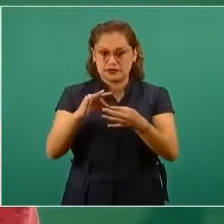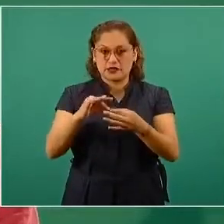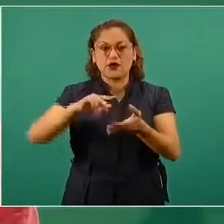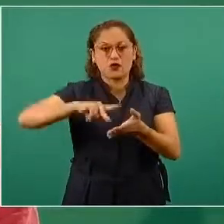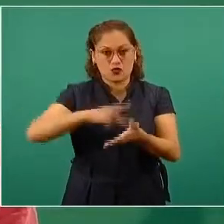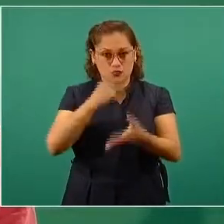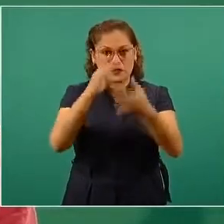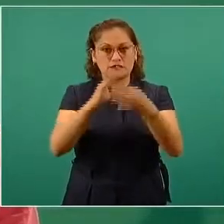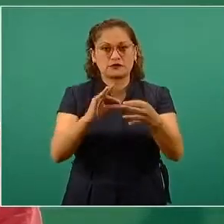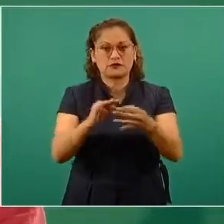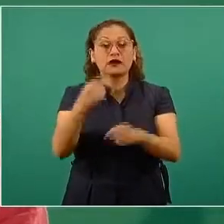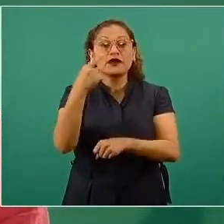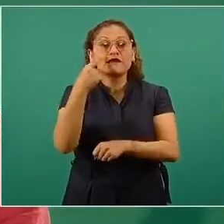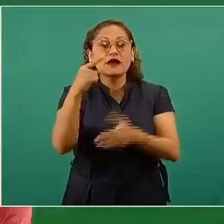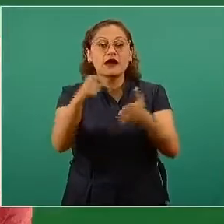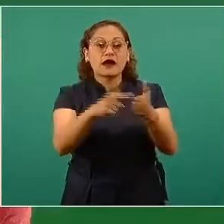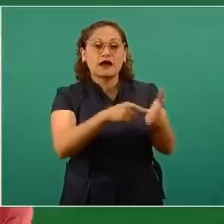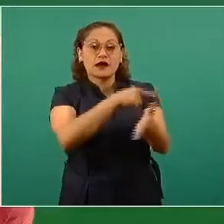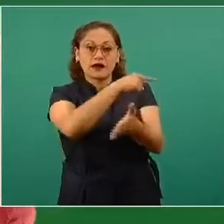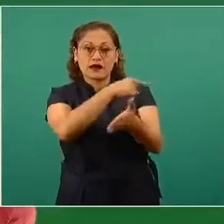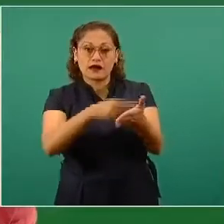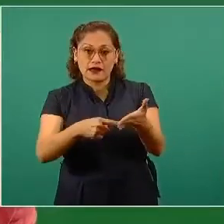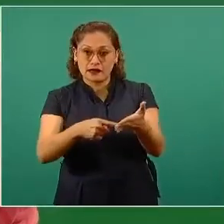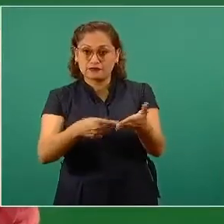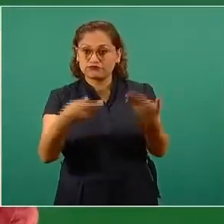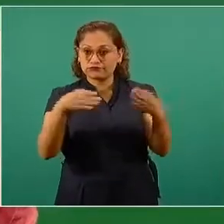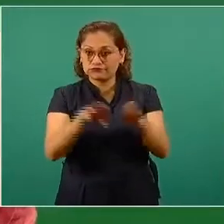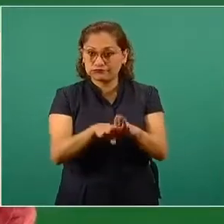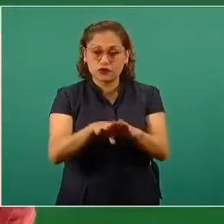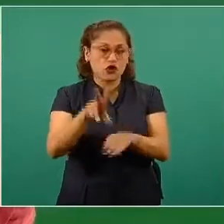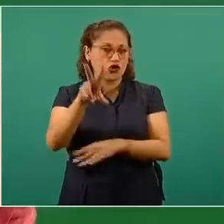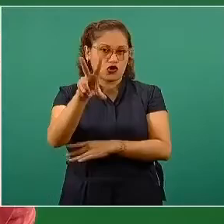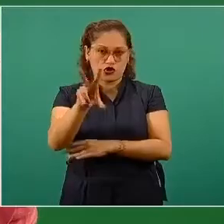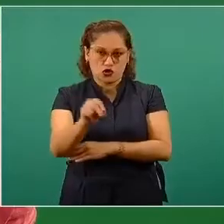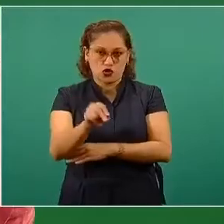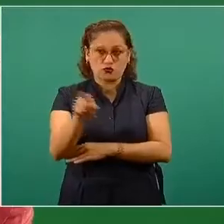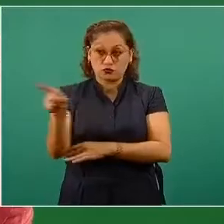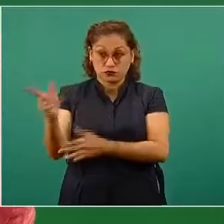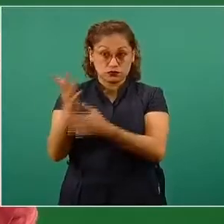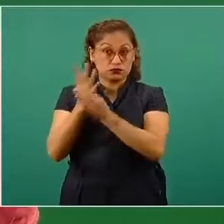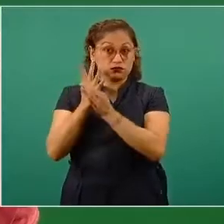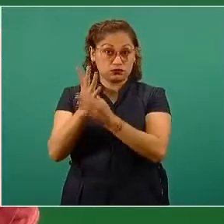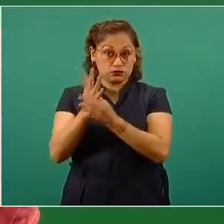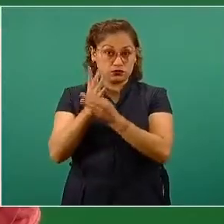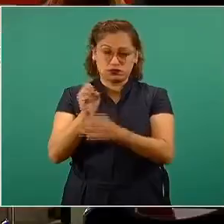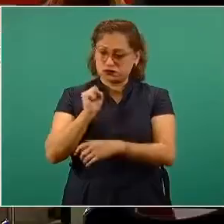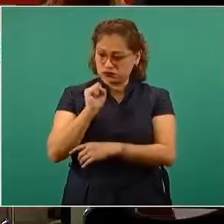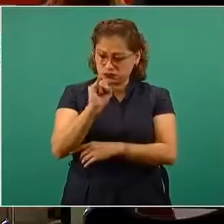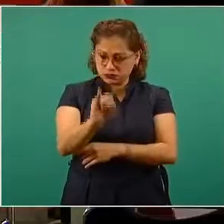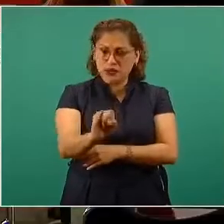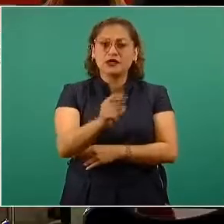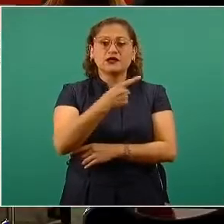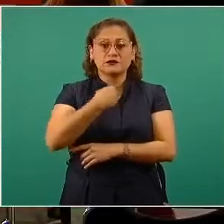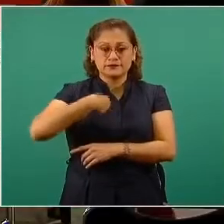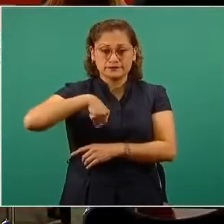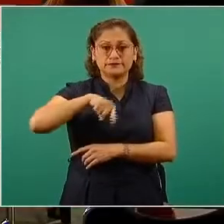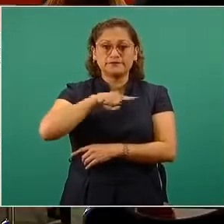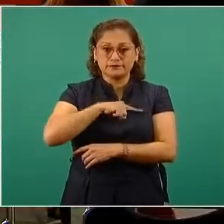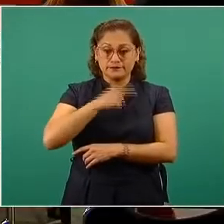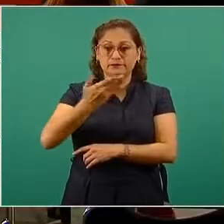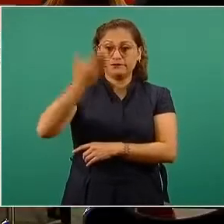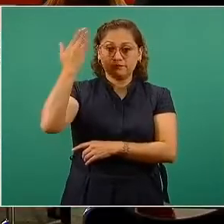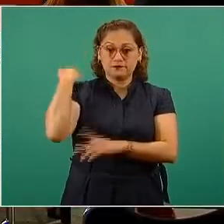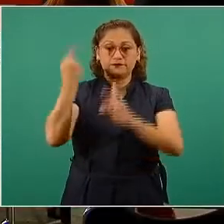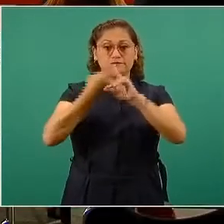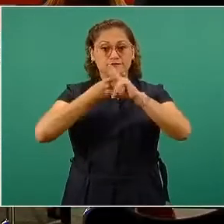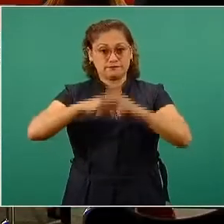no están canceladas. Efectivamente, y esto es totalmente cierto, lo hemos dicho desde el principio, preventivamente lo dijimos desde el